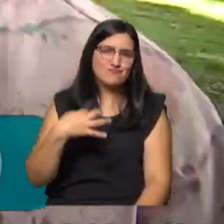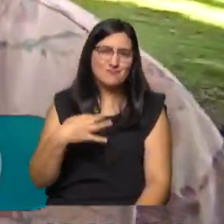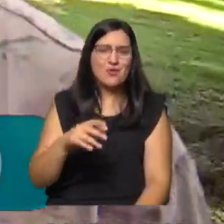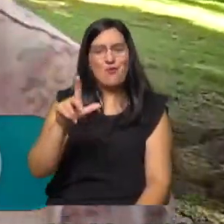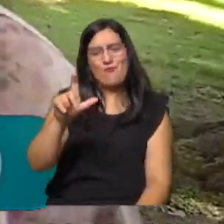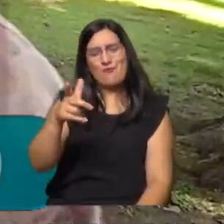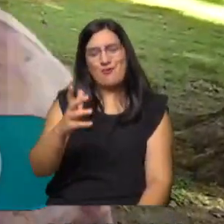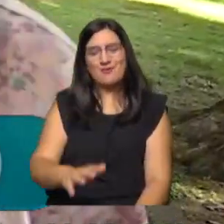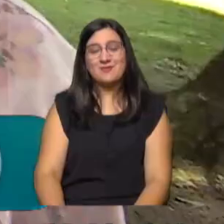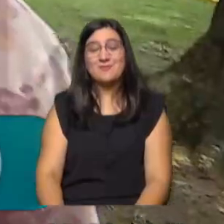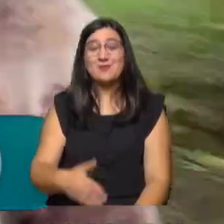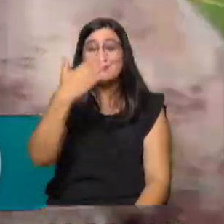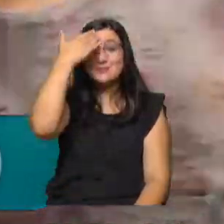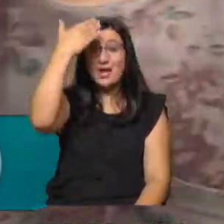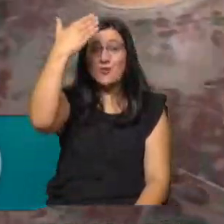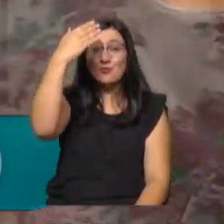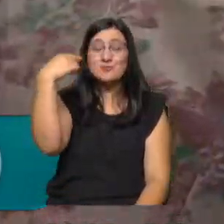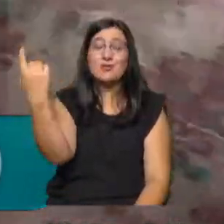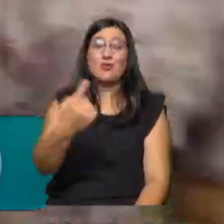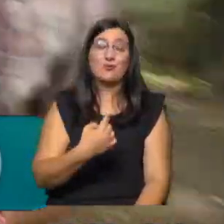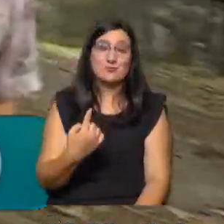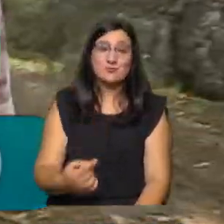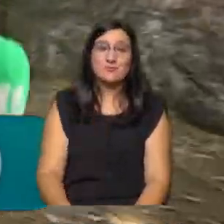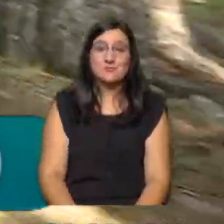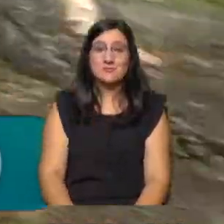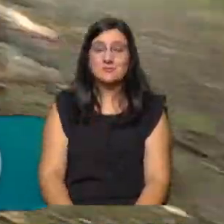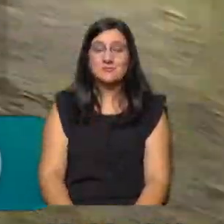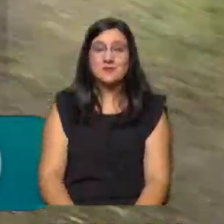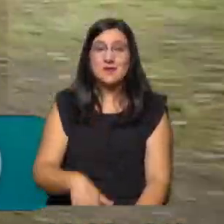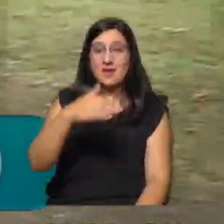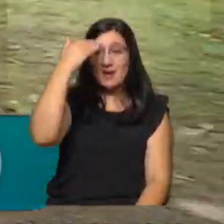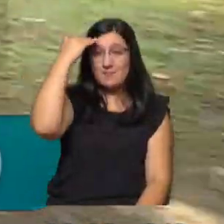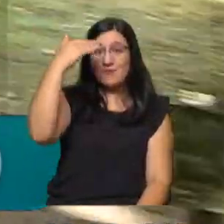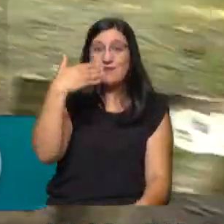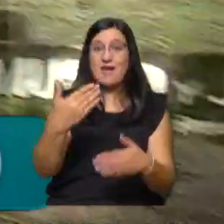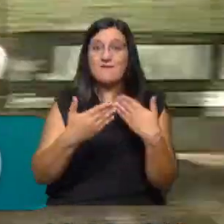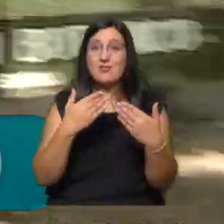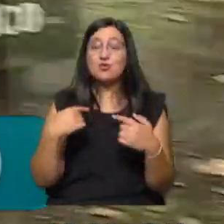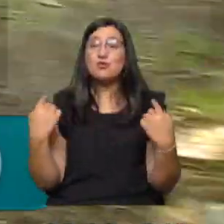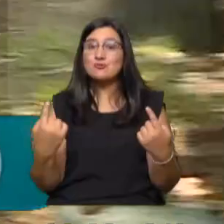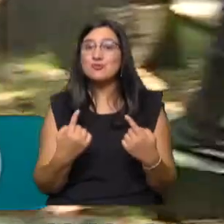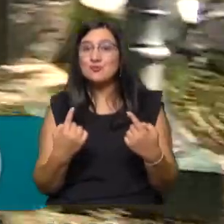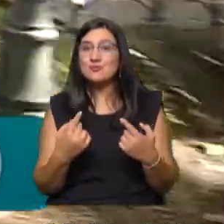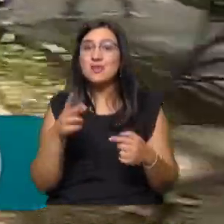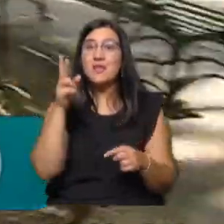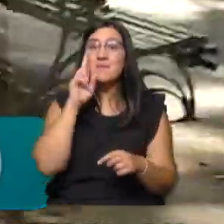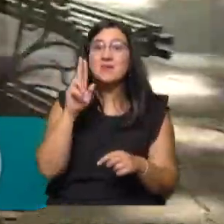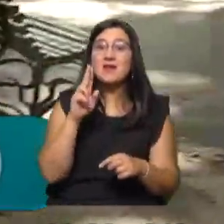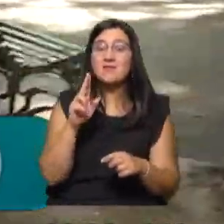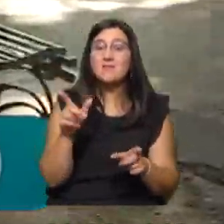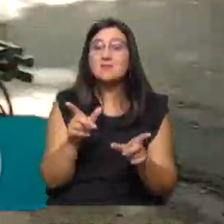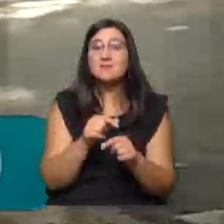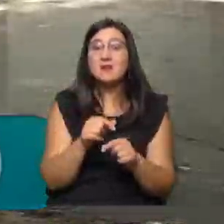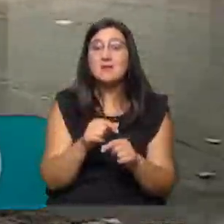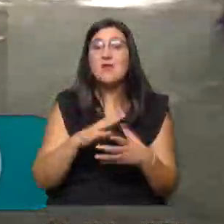sí. Bueno, saludos a todos. Qué lindo. La profe, conversando con nosotros, Fito. Y mira, vamos a cerrar el móvil hoy de